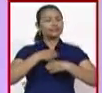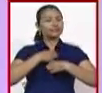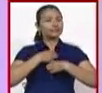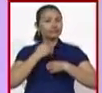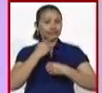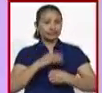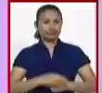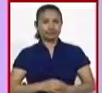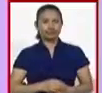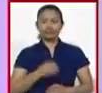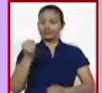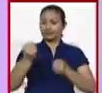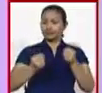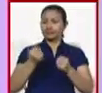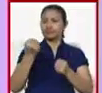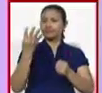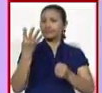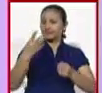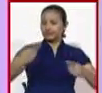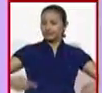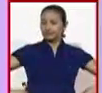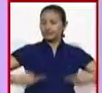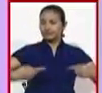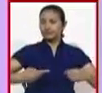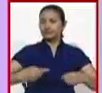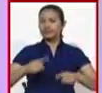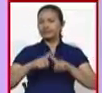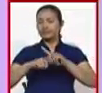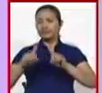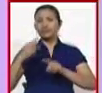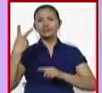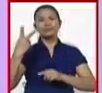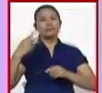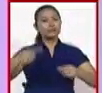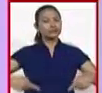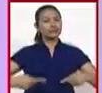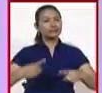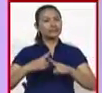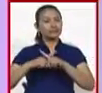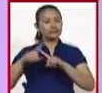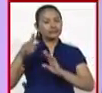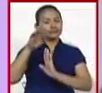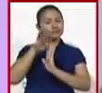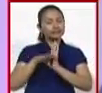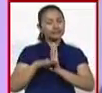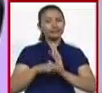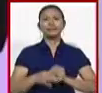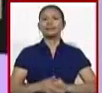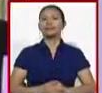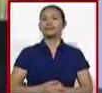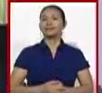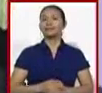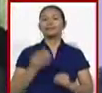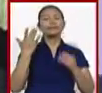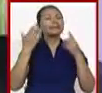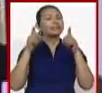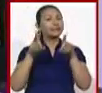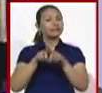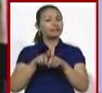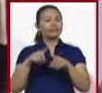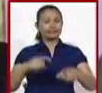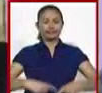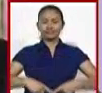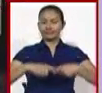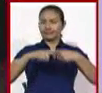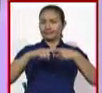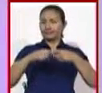que los vehículos de 4 ruedas deberían tener un precio y los de 2 ruedas tengan otra cantidad que pagar. ¿En qué principio de acuerdo se podía levantar las